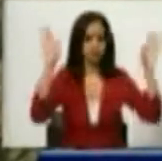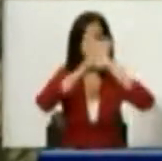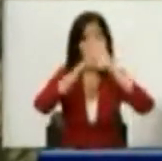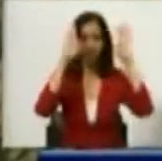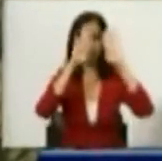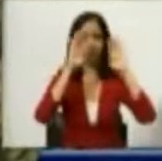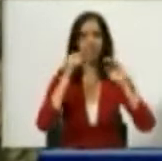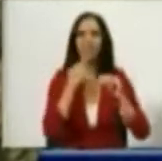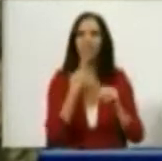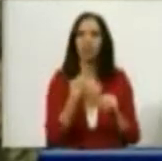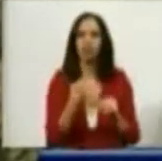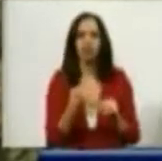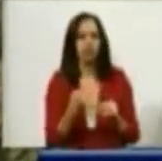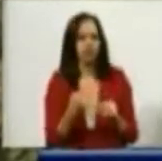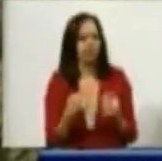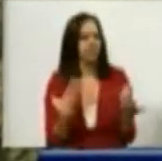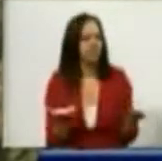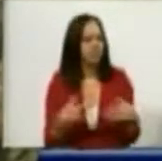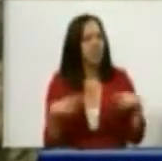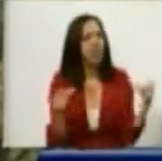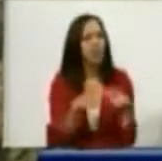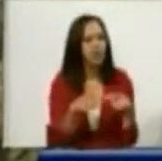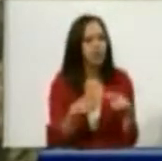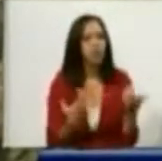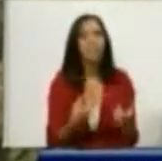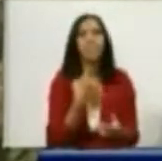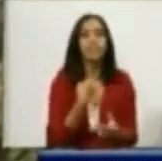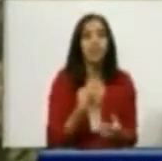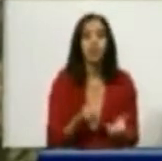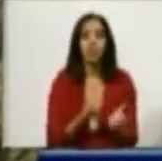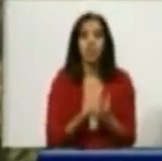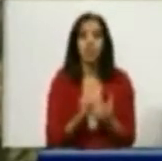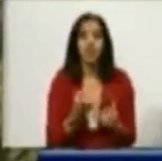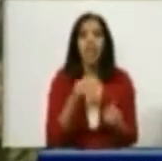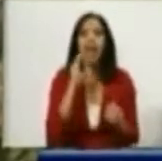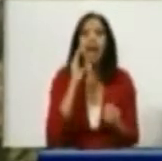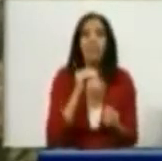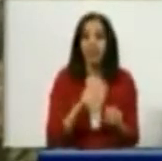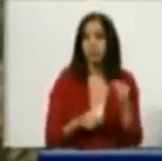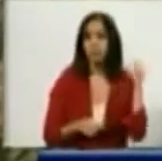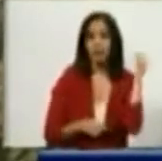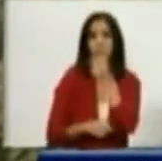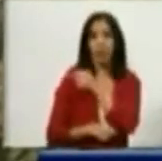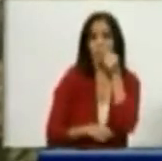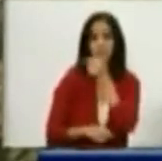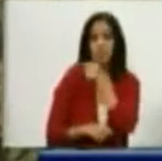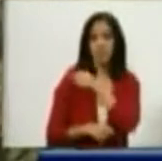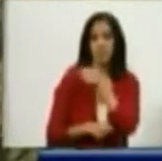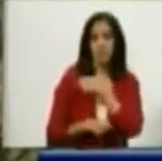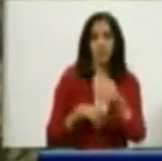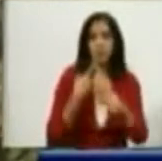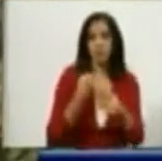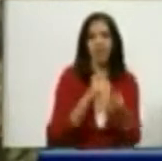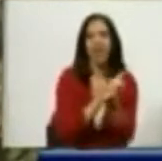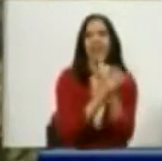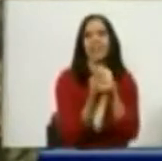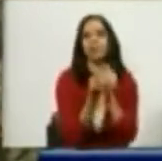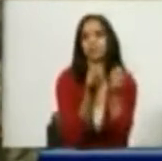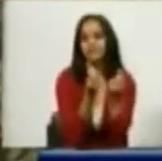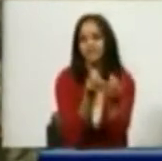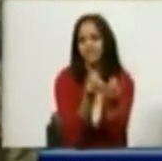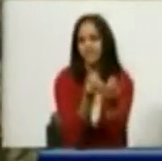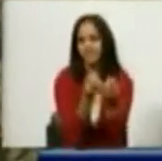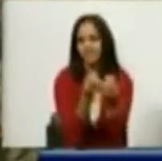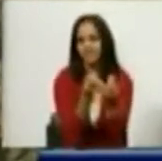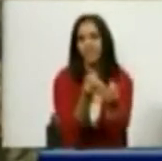de irse le dio la le dio la reunión y le dijo y él fue a delatarnos a nosotros a cambio de unos centavos que le daban en